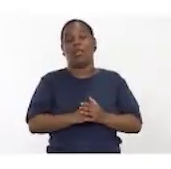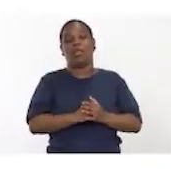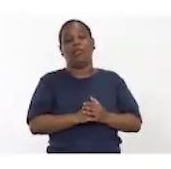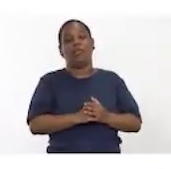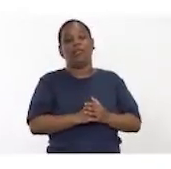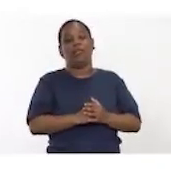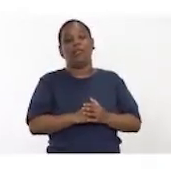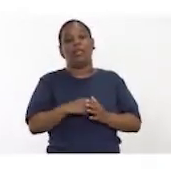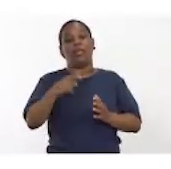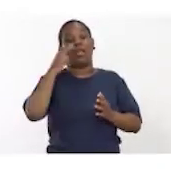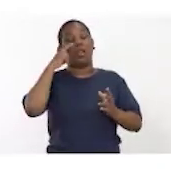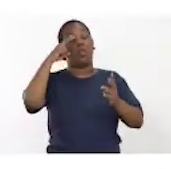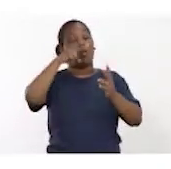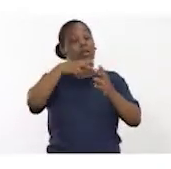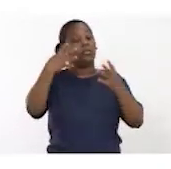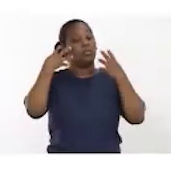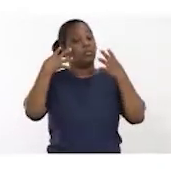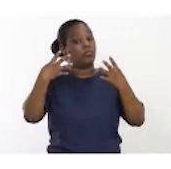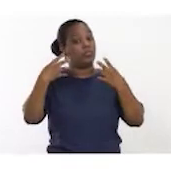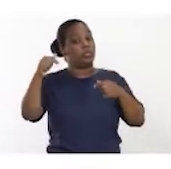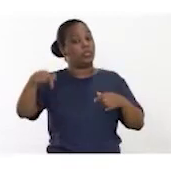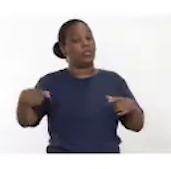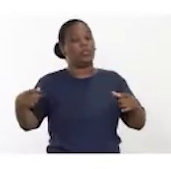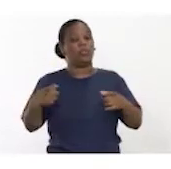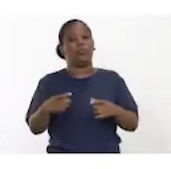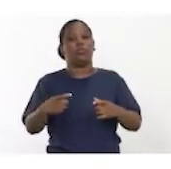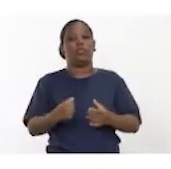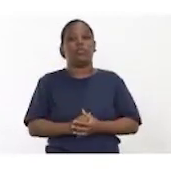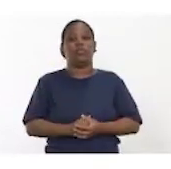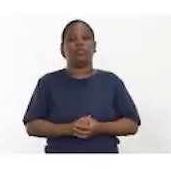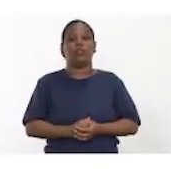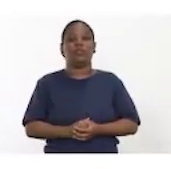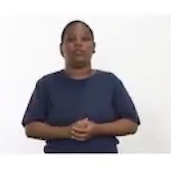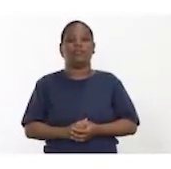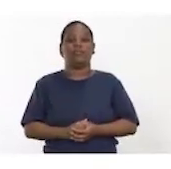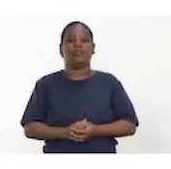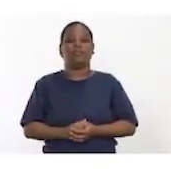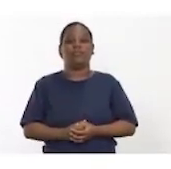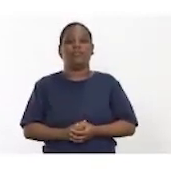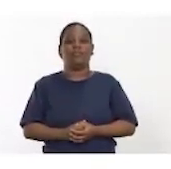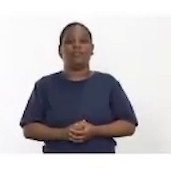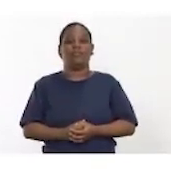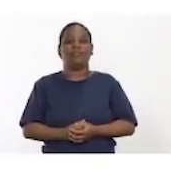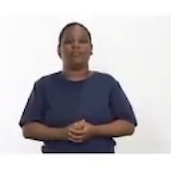de calcularla es el objetivo fundamental de esta unidad.